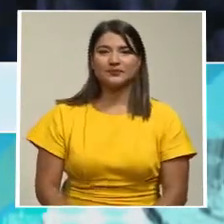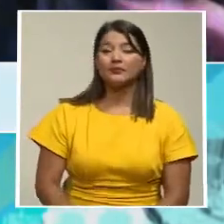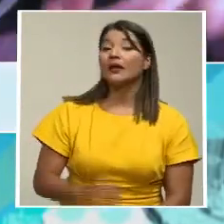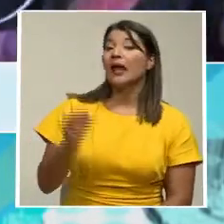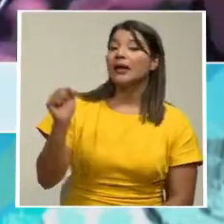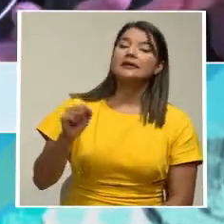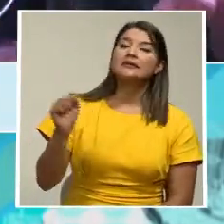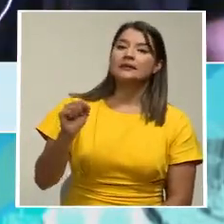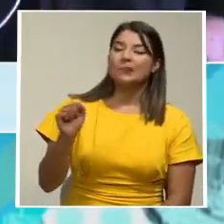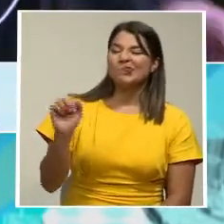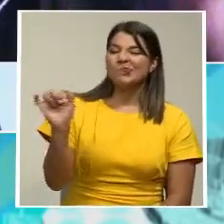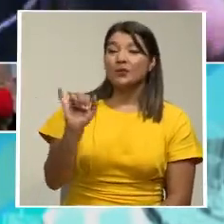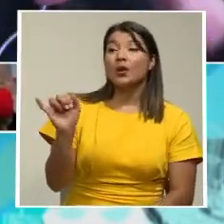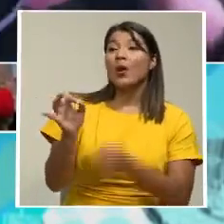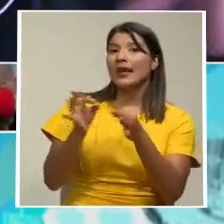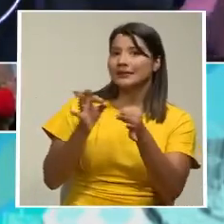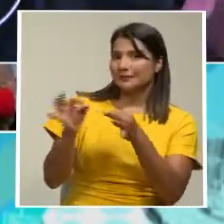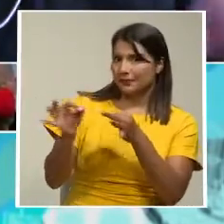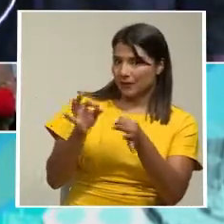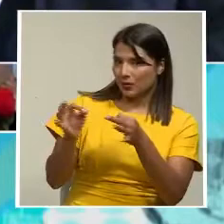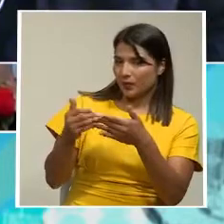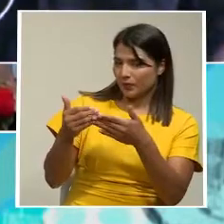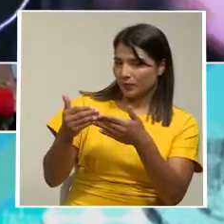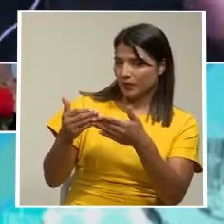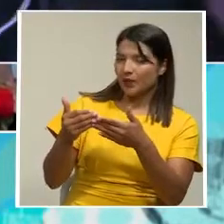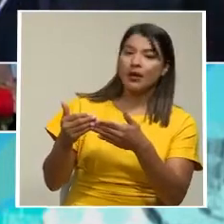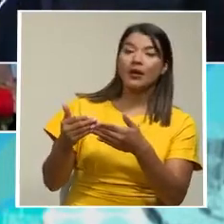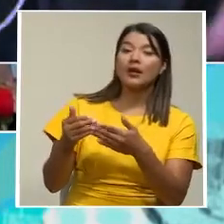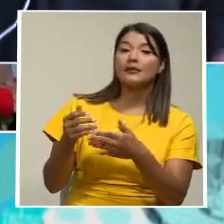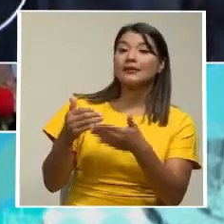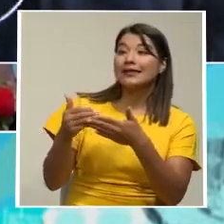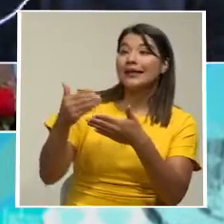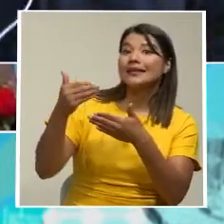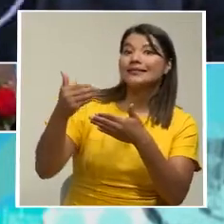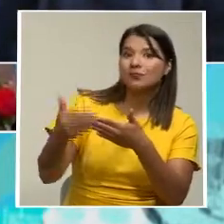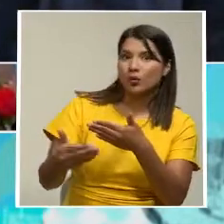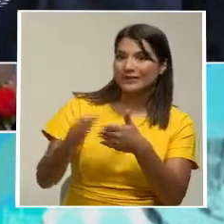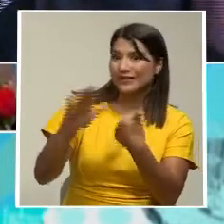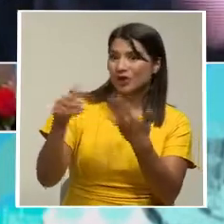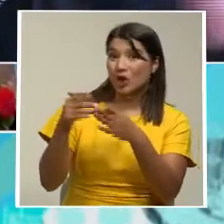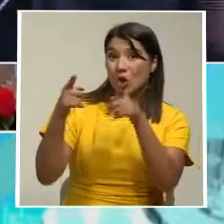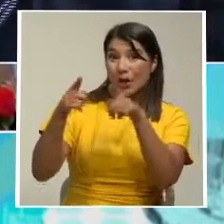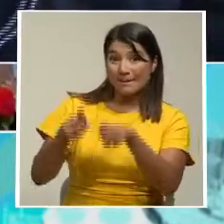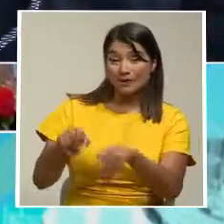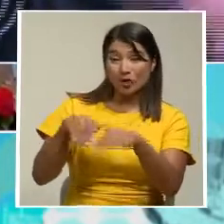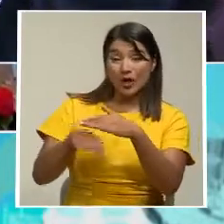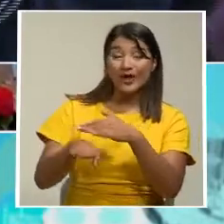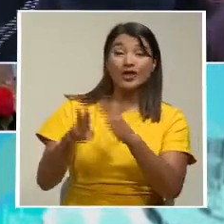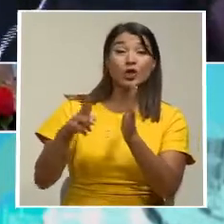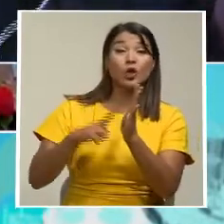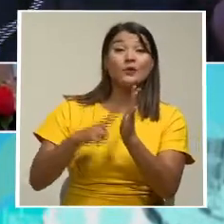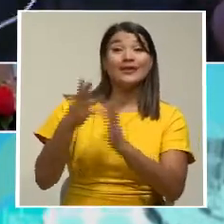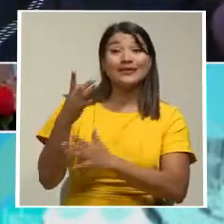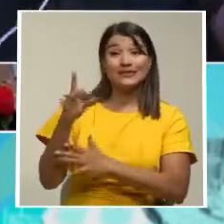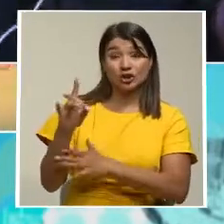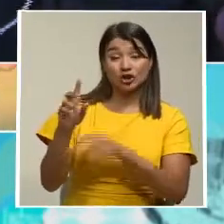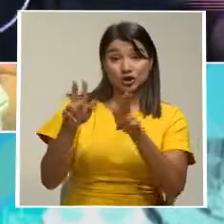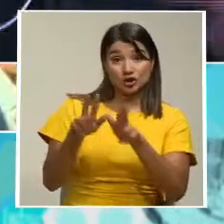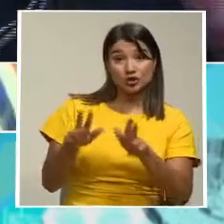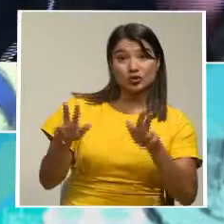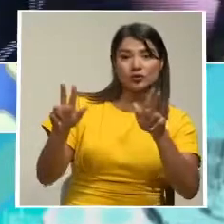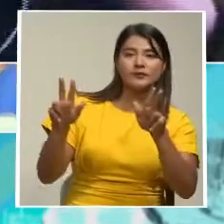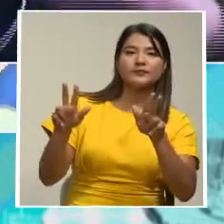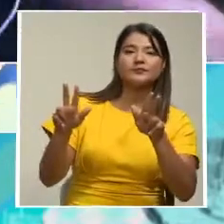Sí, igual un poco de contexto. Después de los hechos de violencia ocurridos en 2018, Naciones Unidas, que la misión